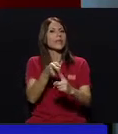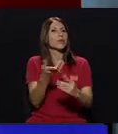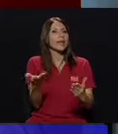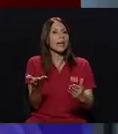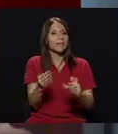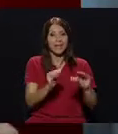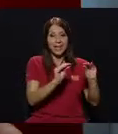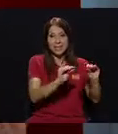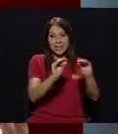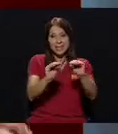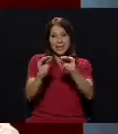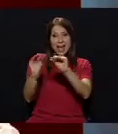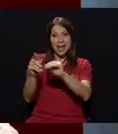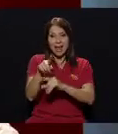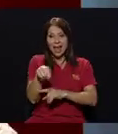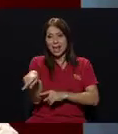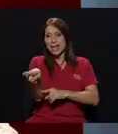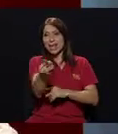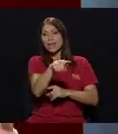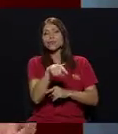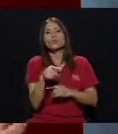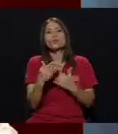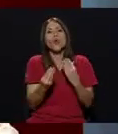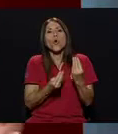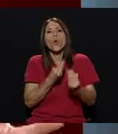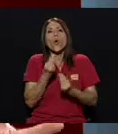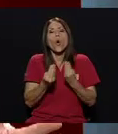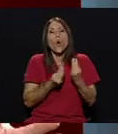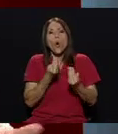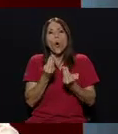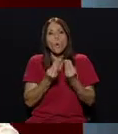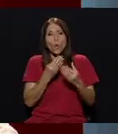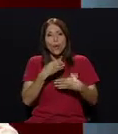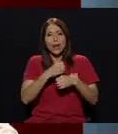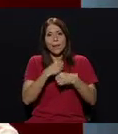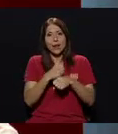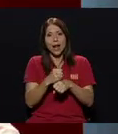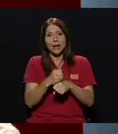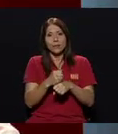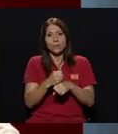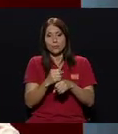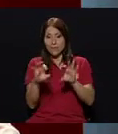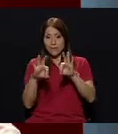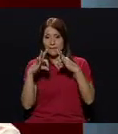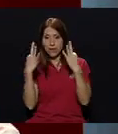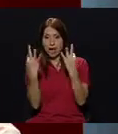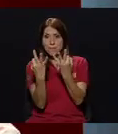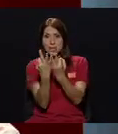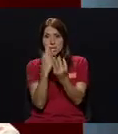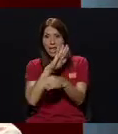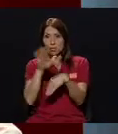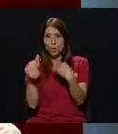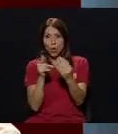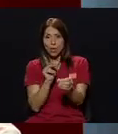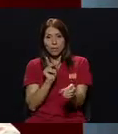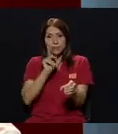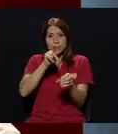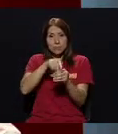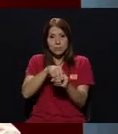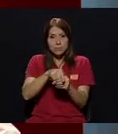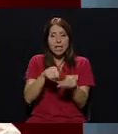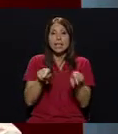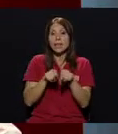a los apicultores cómo elaborarlo, por un lado para integrar la familia y por el otro lado también para darle un valor